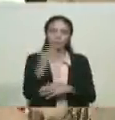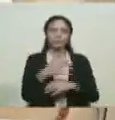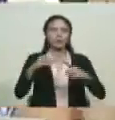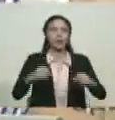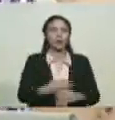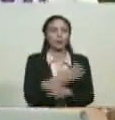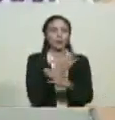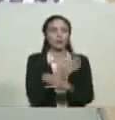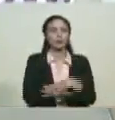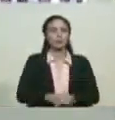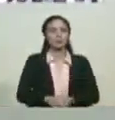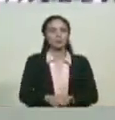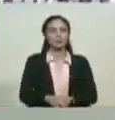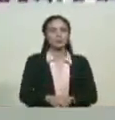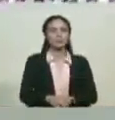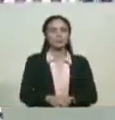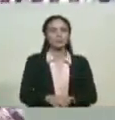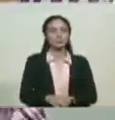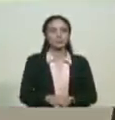fuerza moral